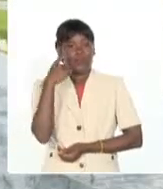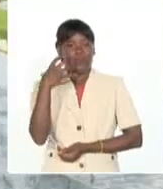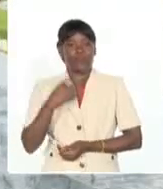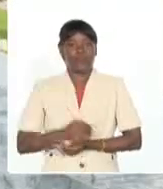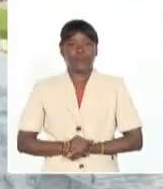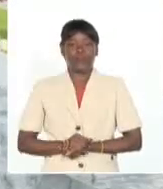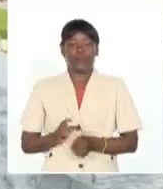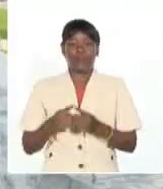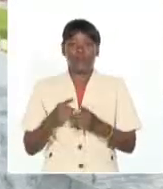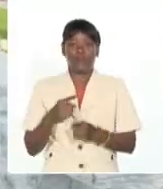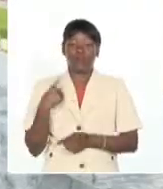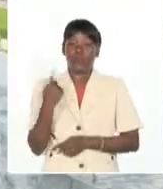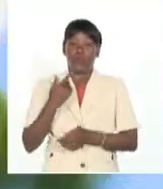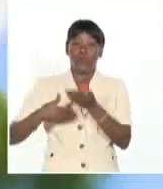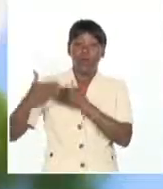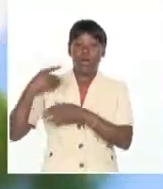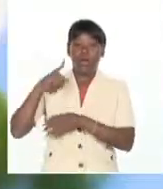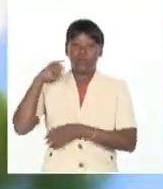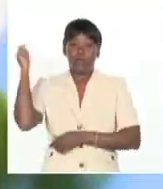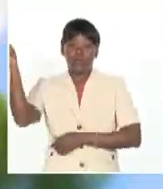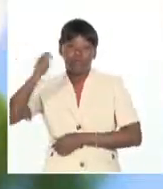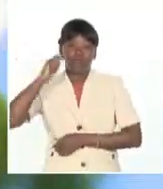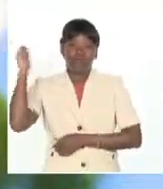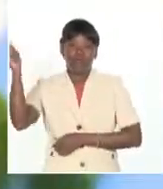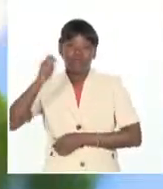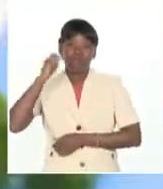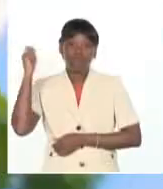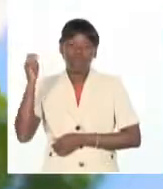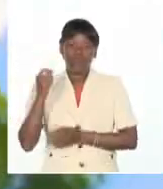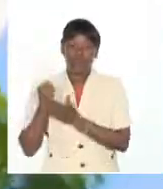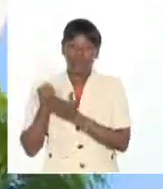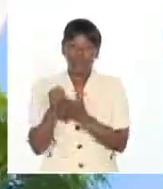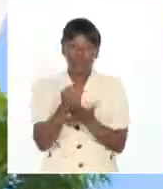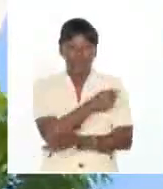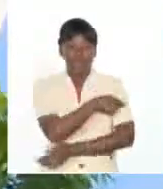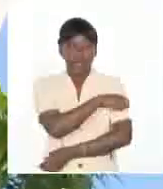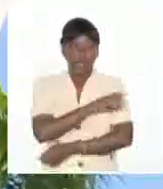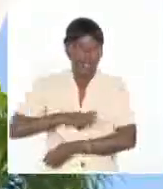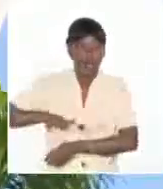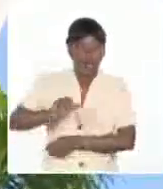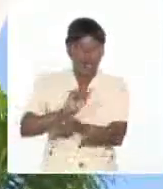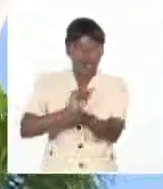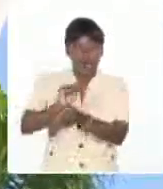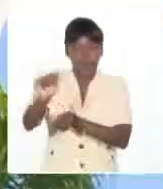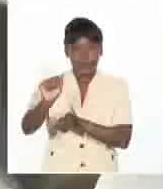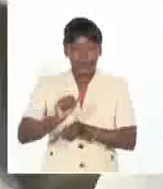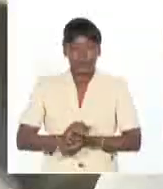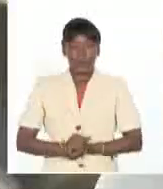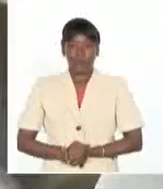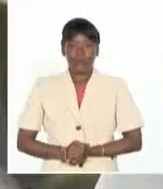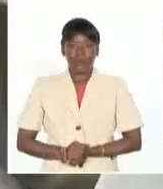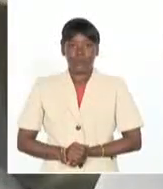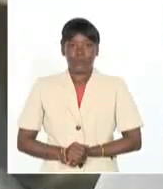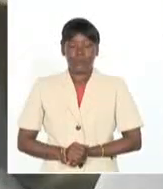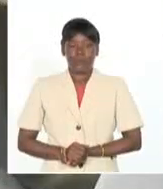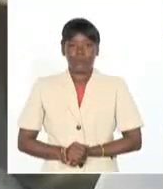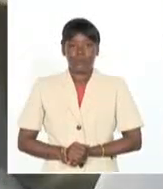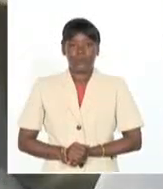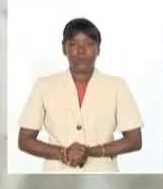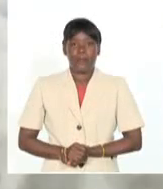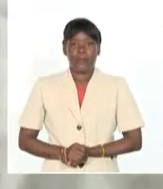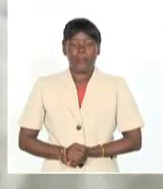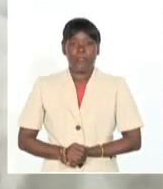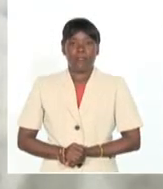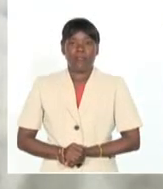vida por la soberanía de una nación que mantiene sus preceptos de lucha y victoria. Desde Santiago de Cuba, el